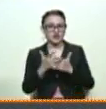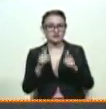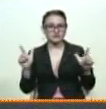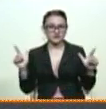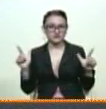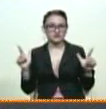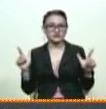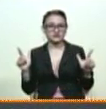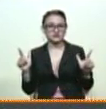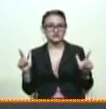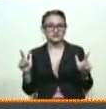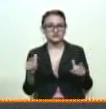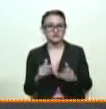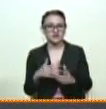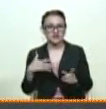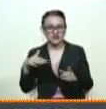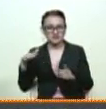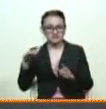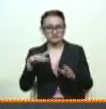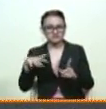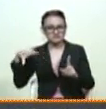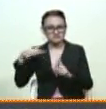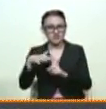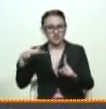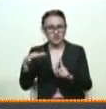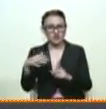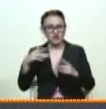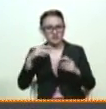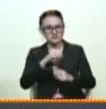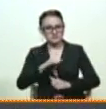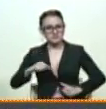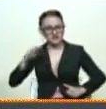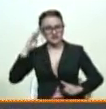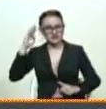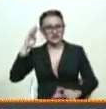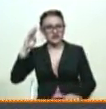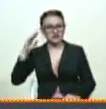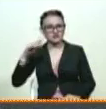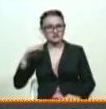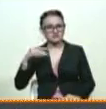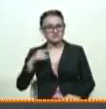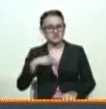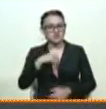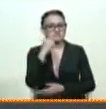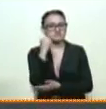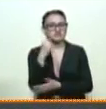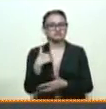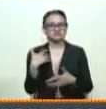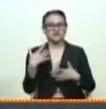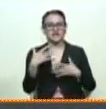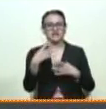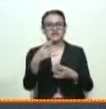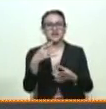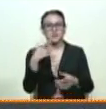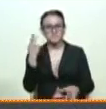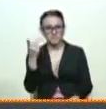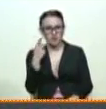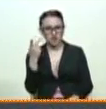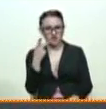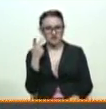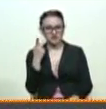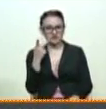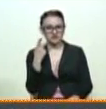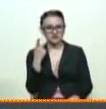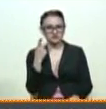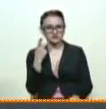libertad para intervenir militarmente en un país imponiendo sus intereses políticos al